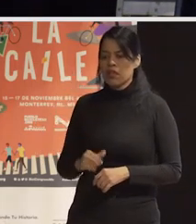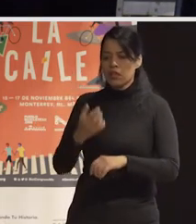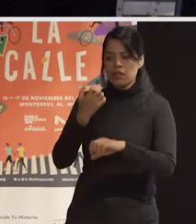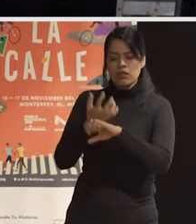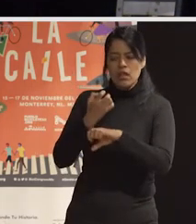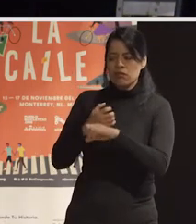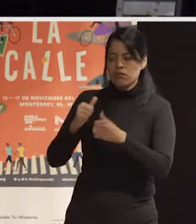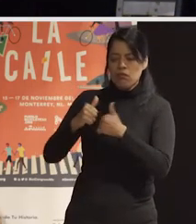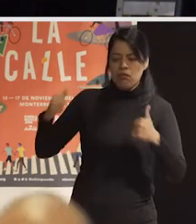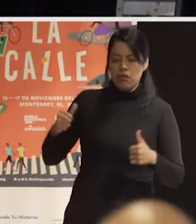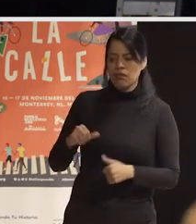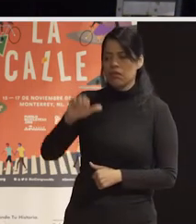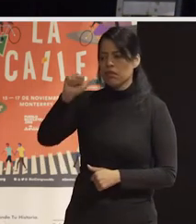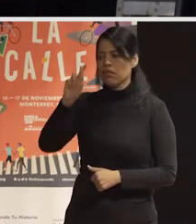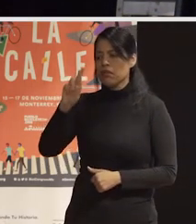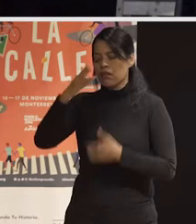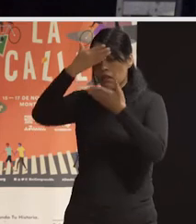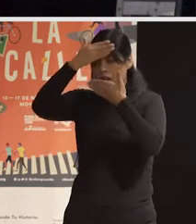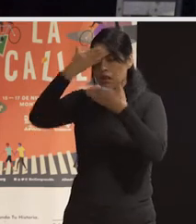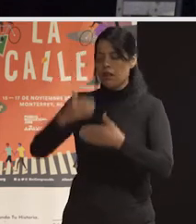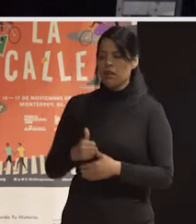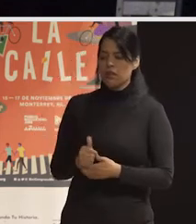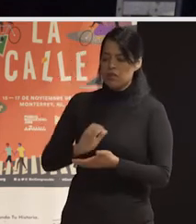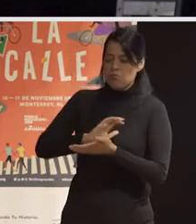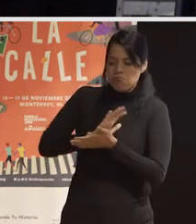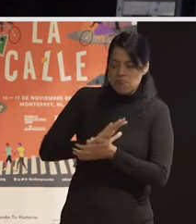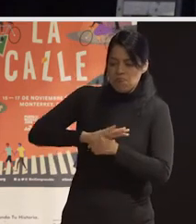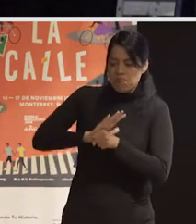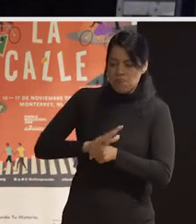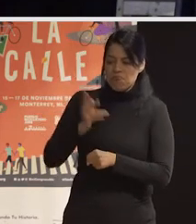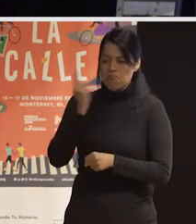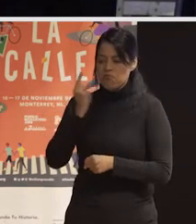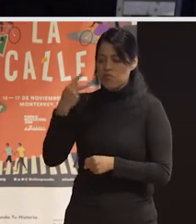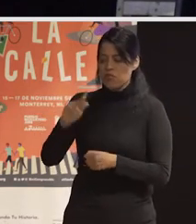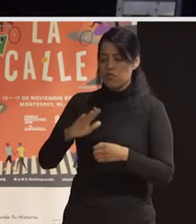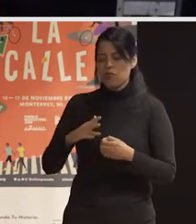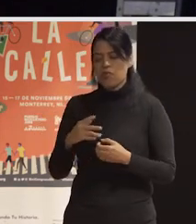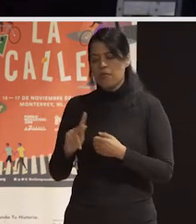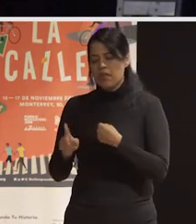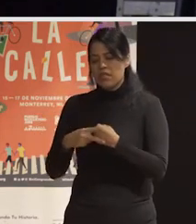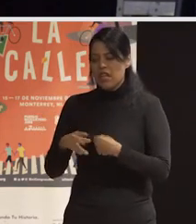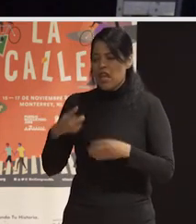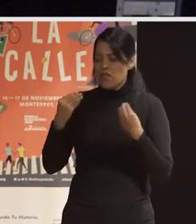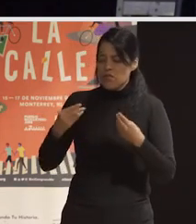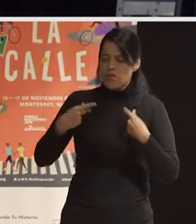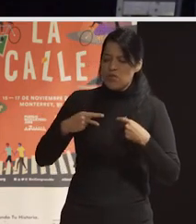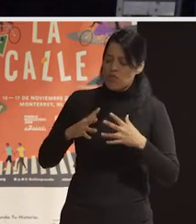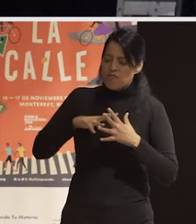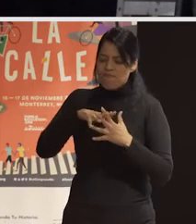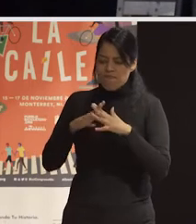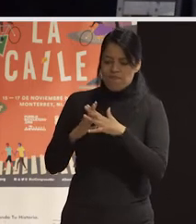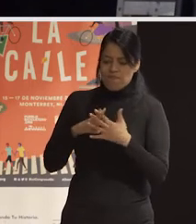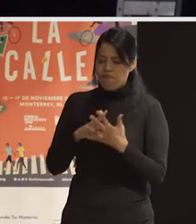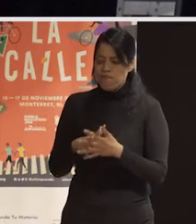israelitas por el grave represión policiaca en su país y en fin hay gente luchando contra la dominación en todo